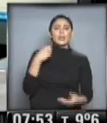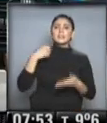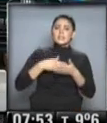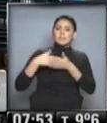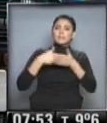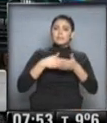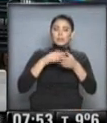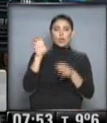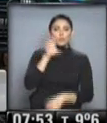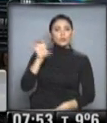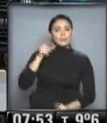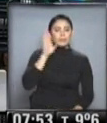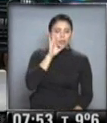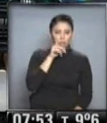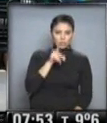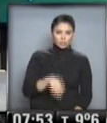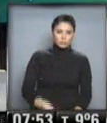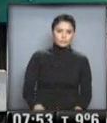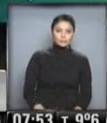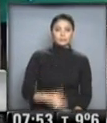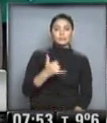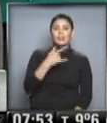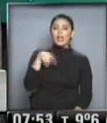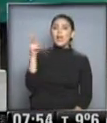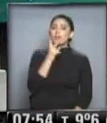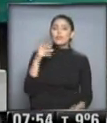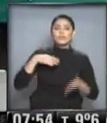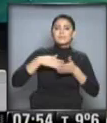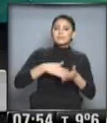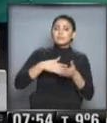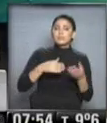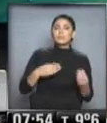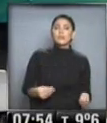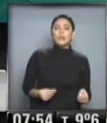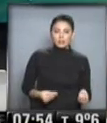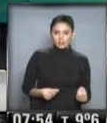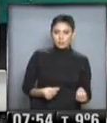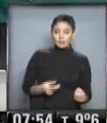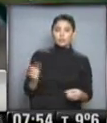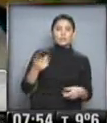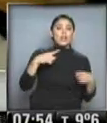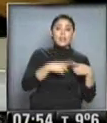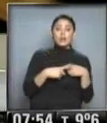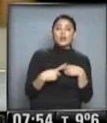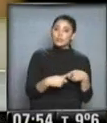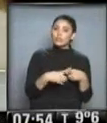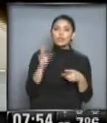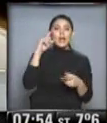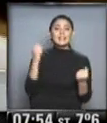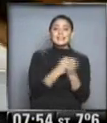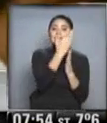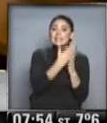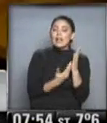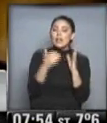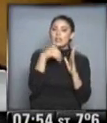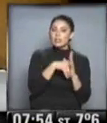la Unión Europea y de Estados Unidos? Hubo mucha resistencia porque toda esta negociación y este tratado